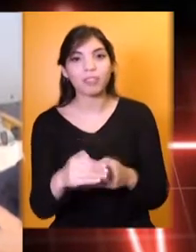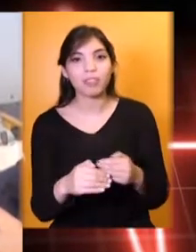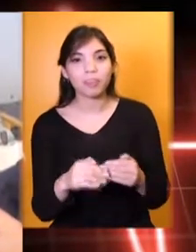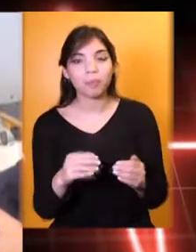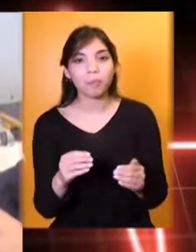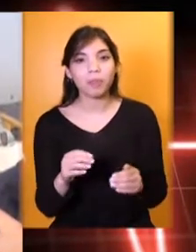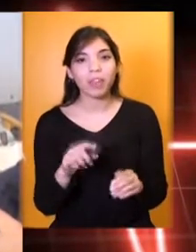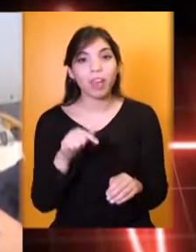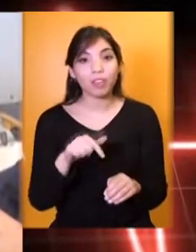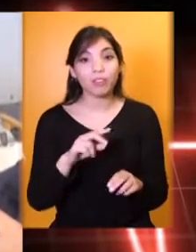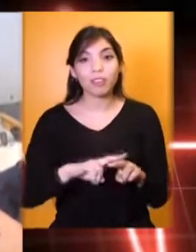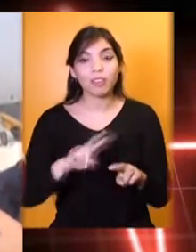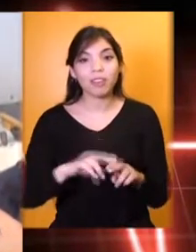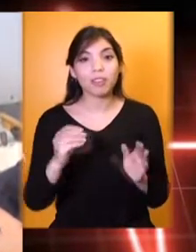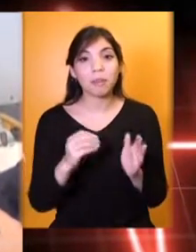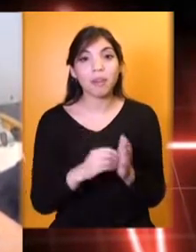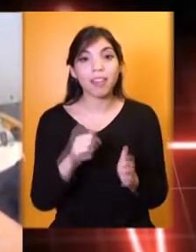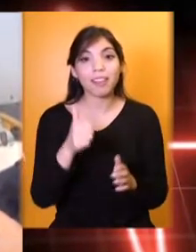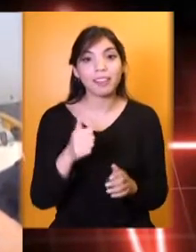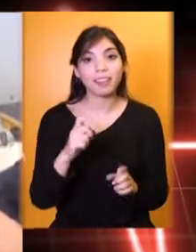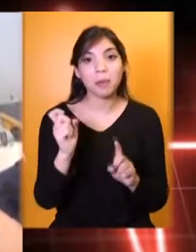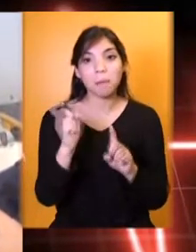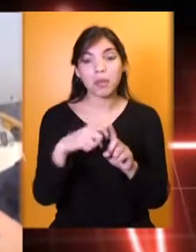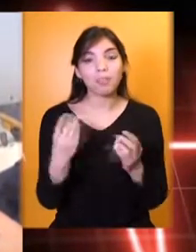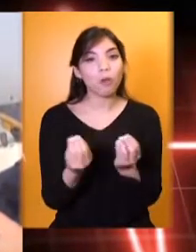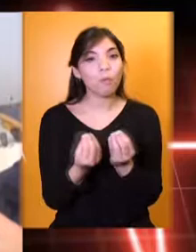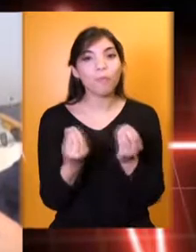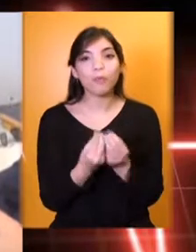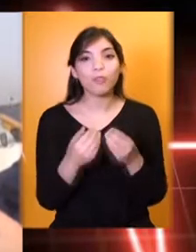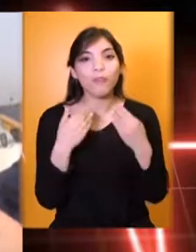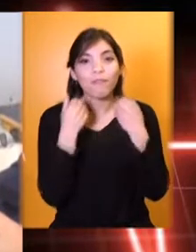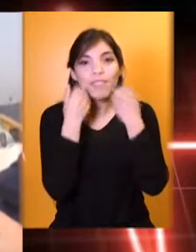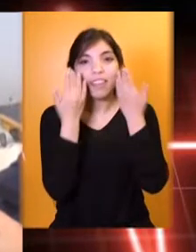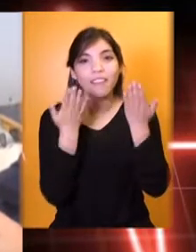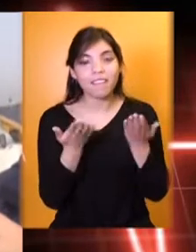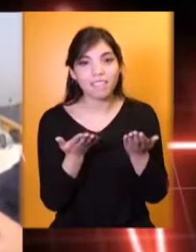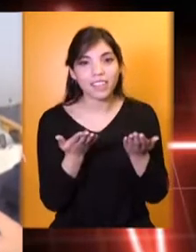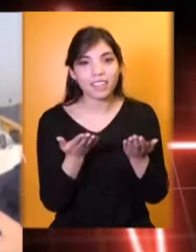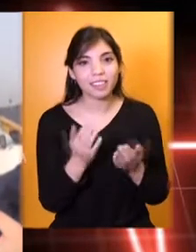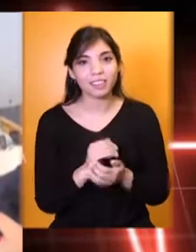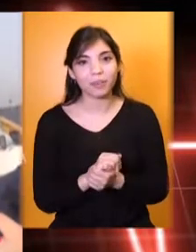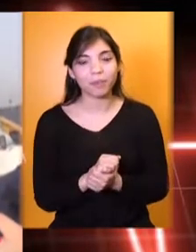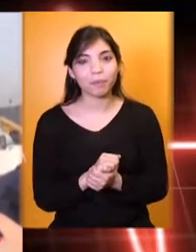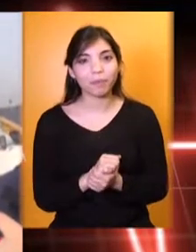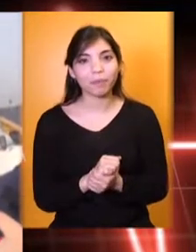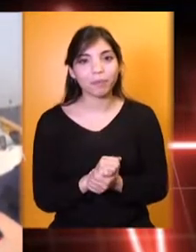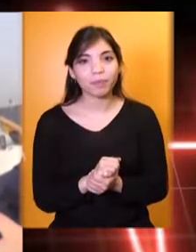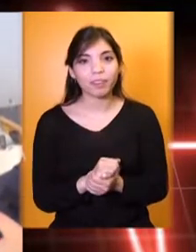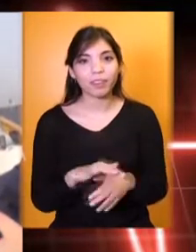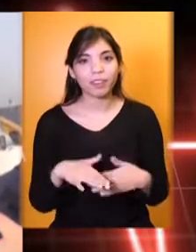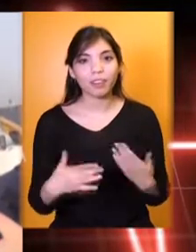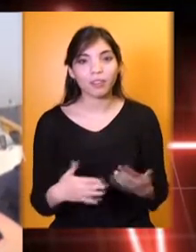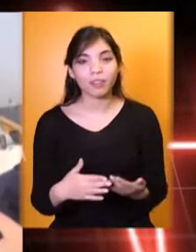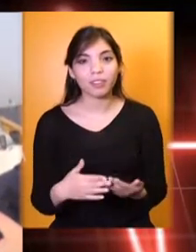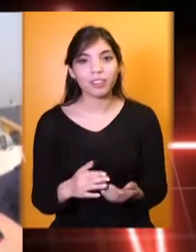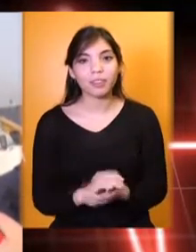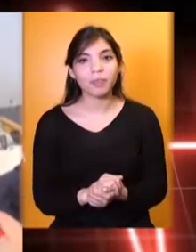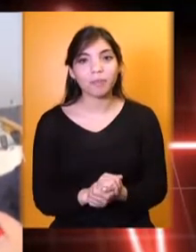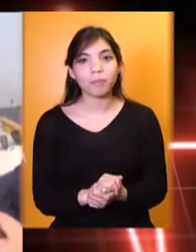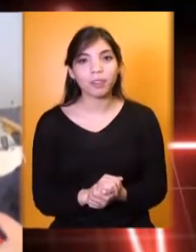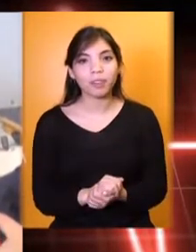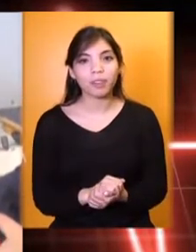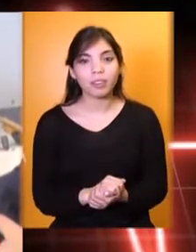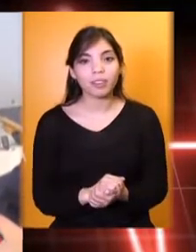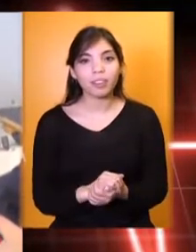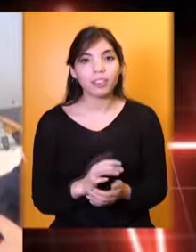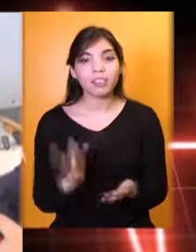que lleva más de 6 meses y que tiene enormes beneficios y mucho potencial. Lo que uno logra, además de dejar el registro de exportación